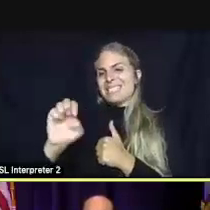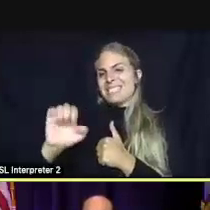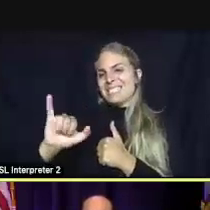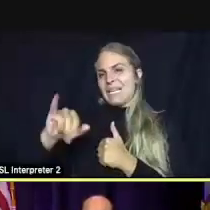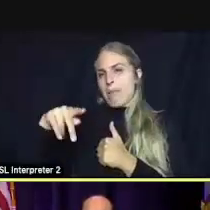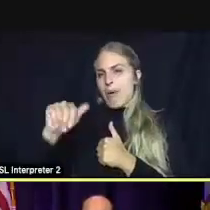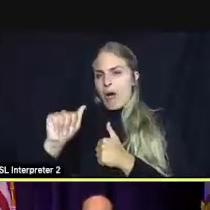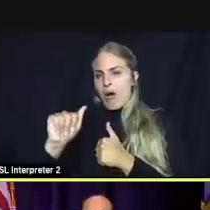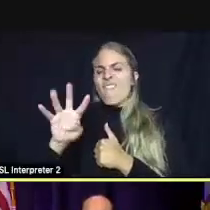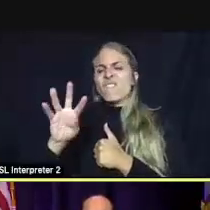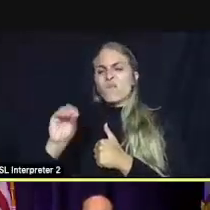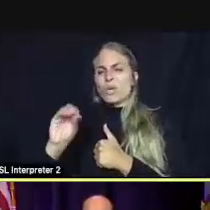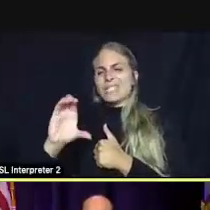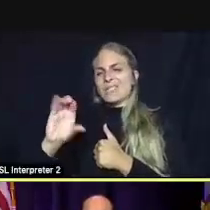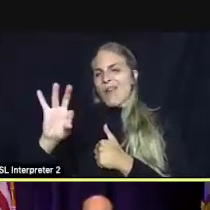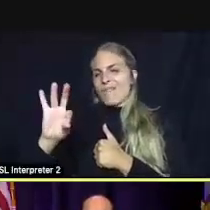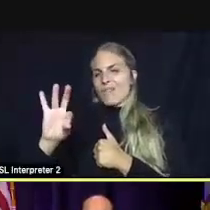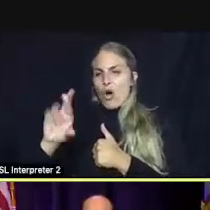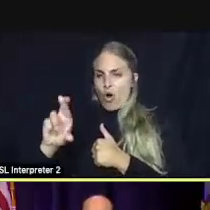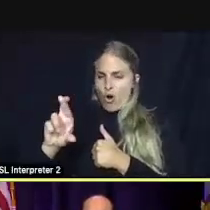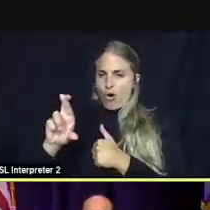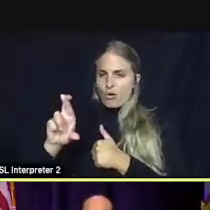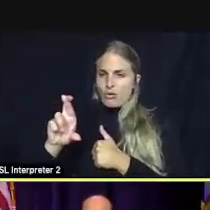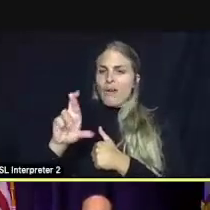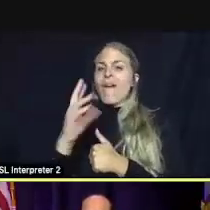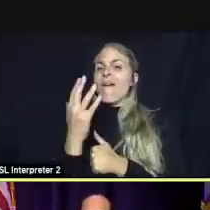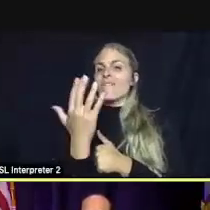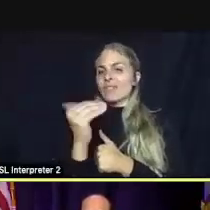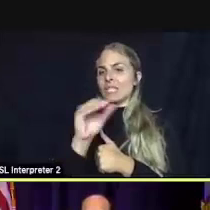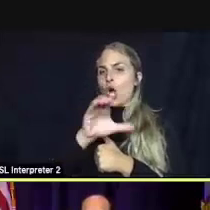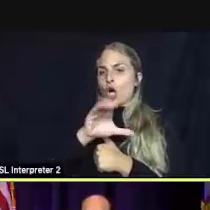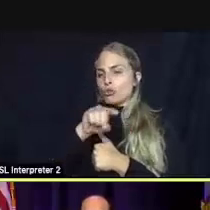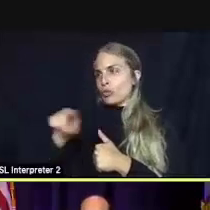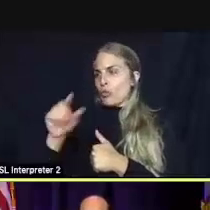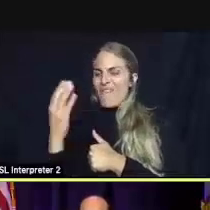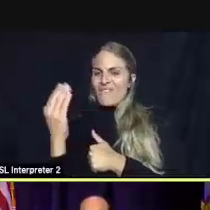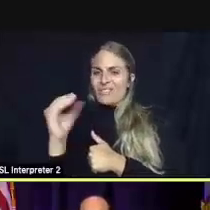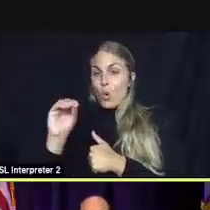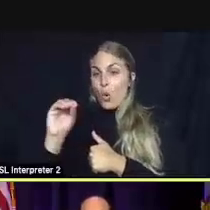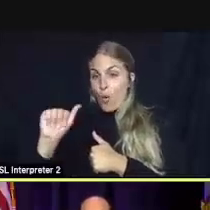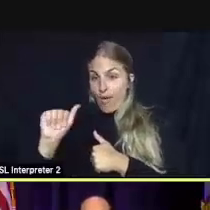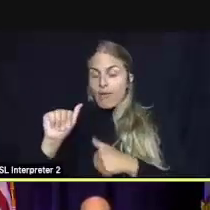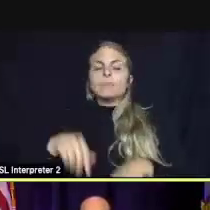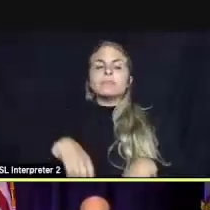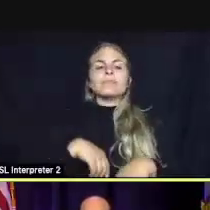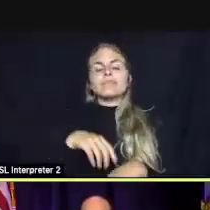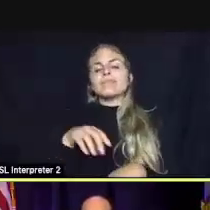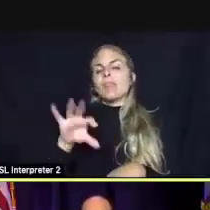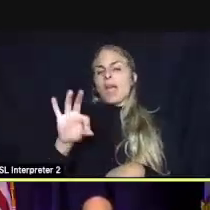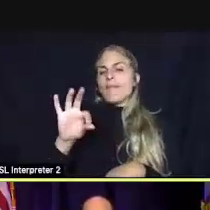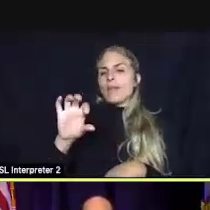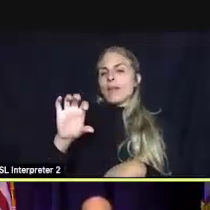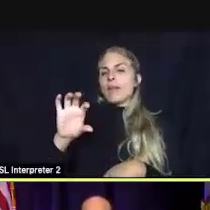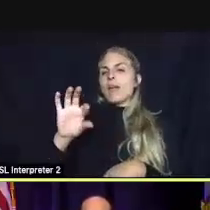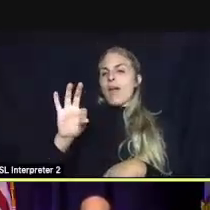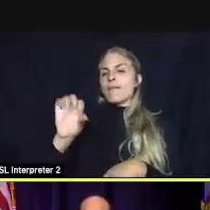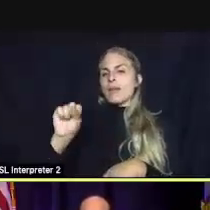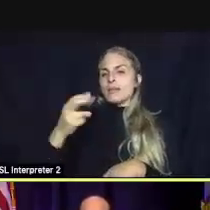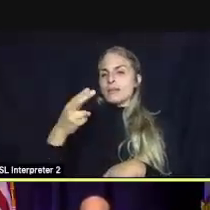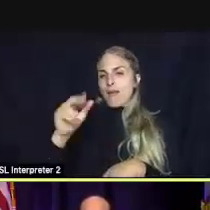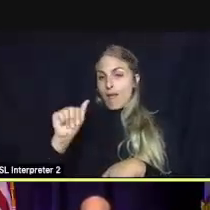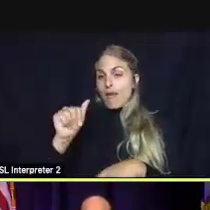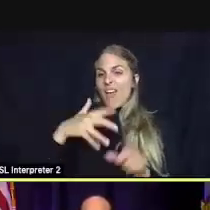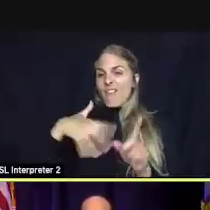julio de 2021. El proyecto se ha adelantado de acuerdo con los requisitos de la Ley Nacional de Política Ambiental, codificado